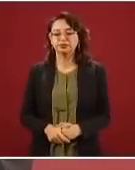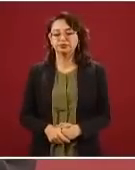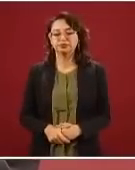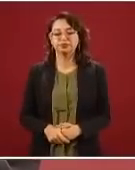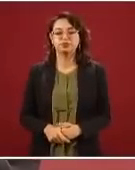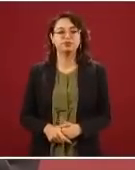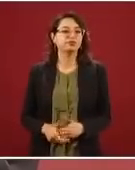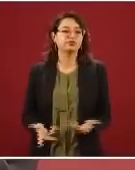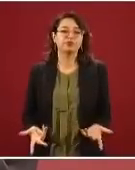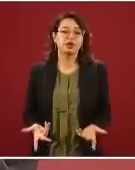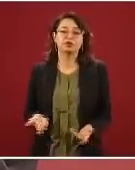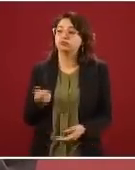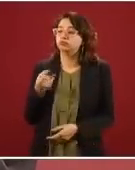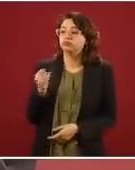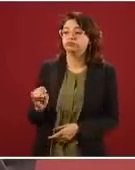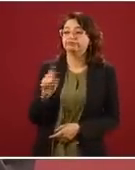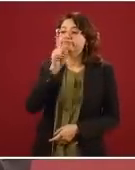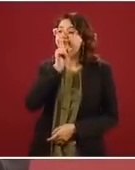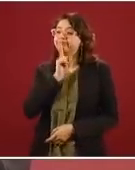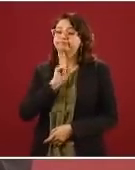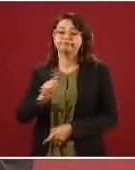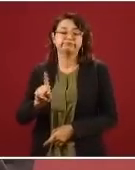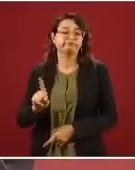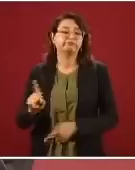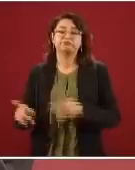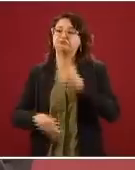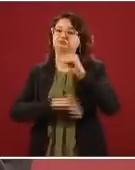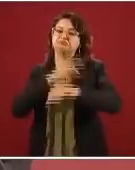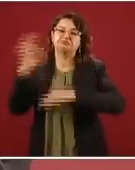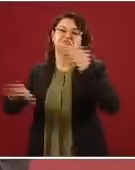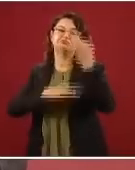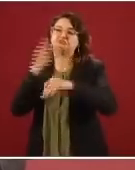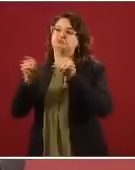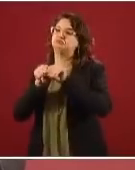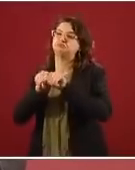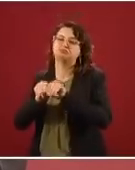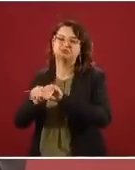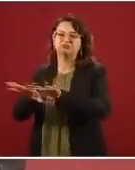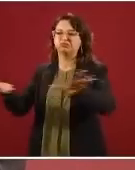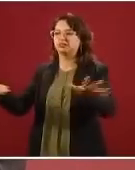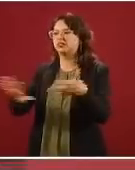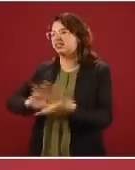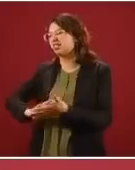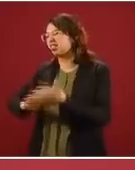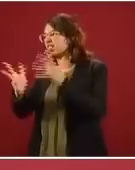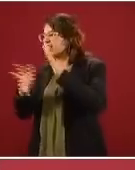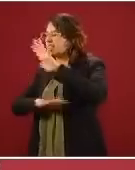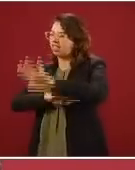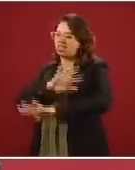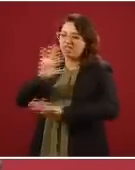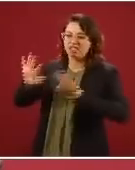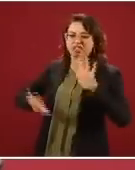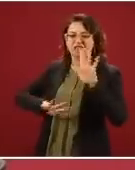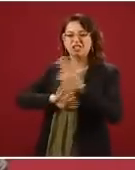de difamación, así de claro, de distorsión,